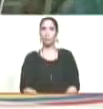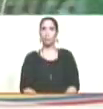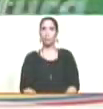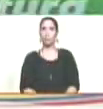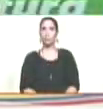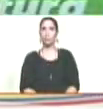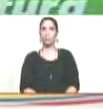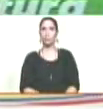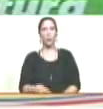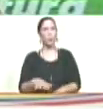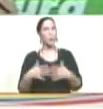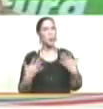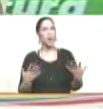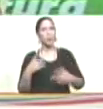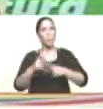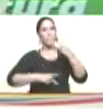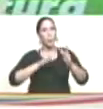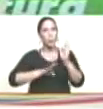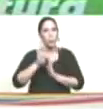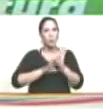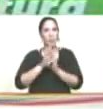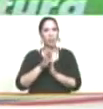¿cuánto producimos? ¿Dónde producimos?